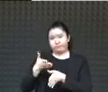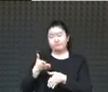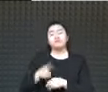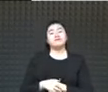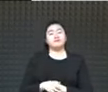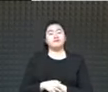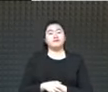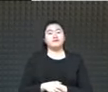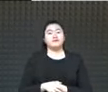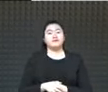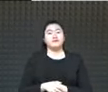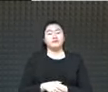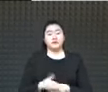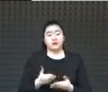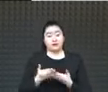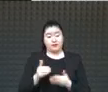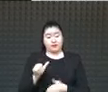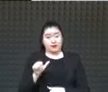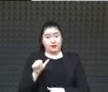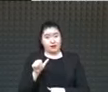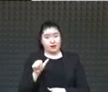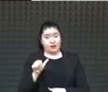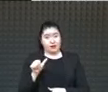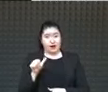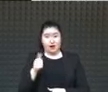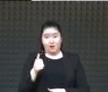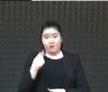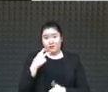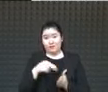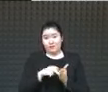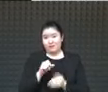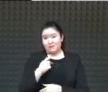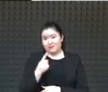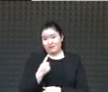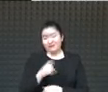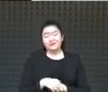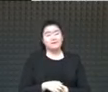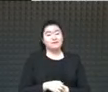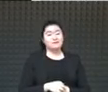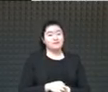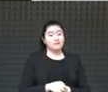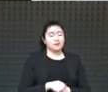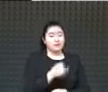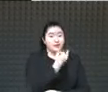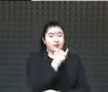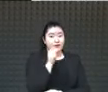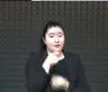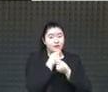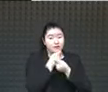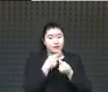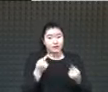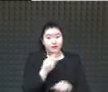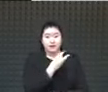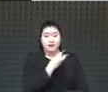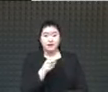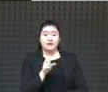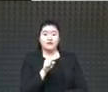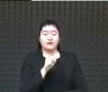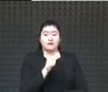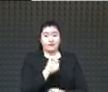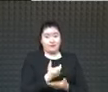del 2021 y en agosto de 2021. Para preescolar se otorgaron 360 pesos